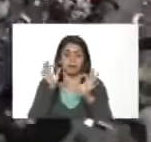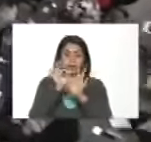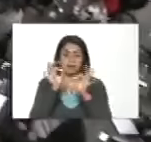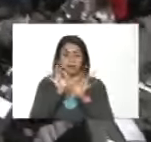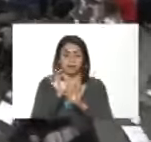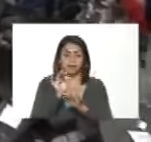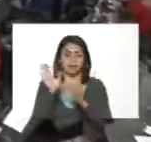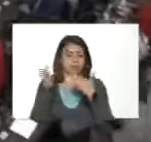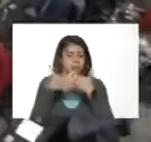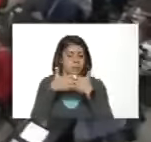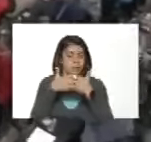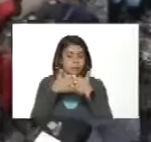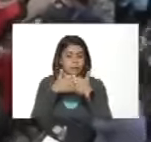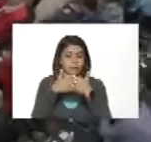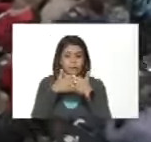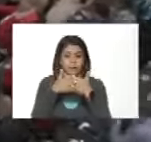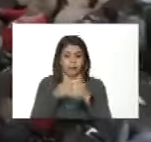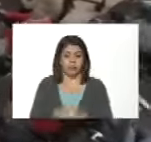Se va a cerrar.